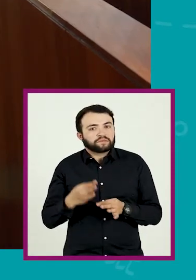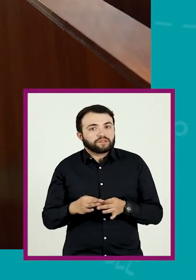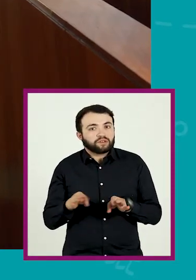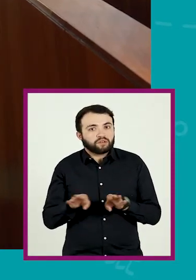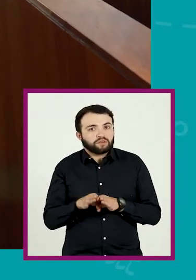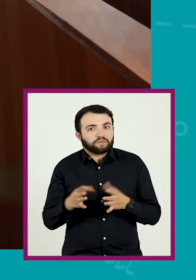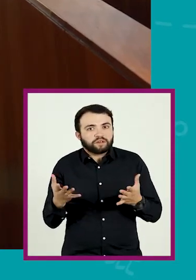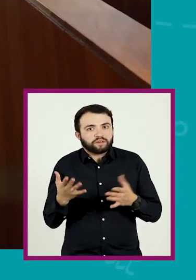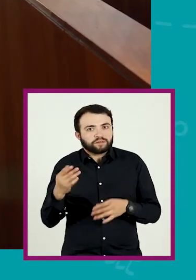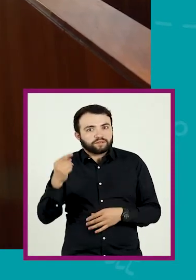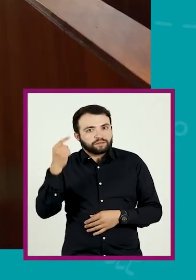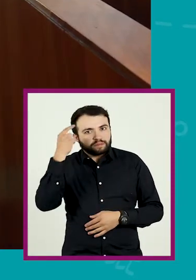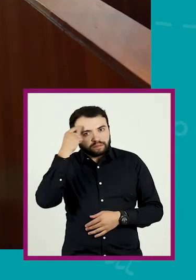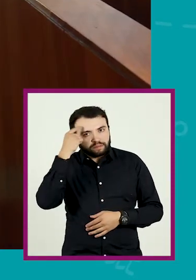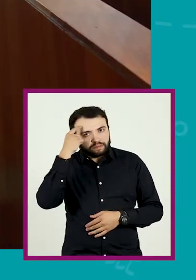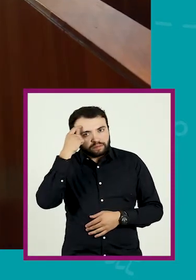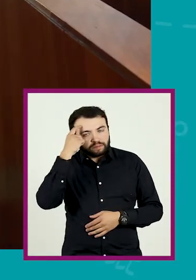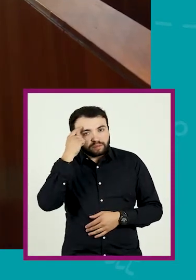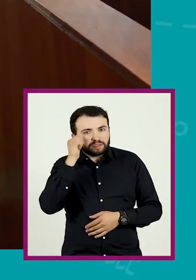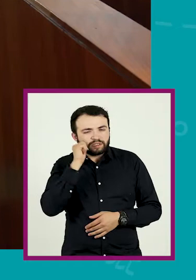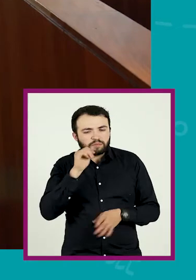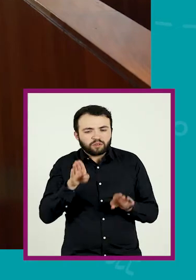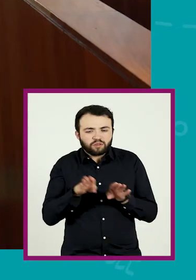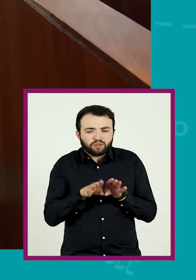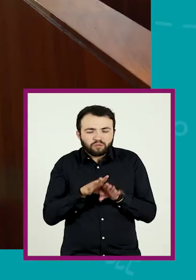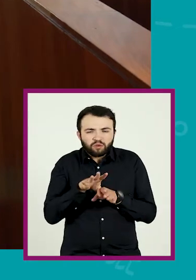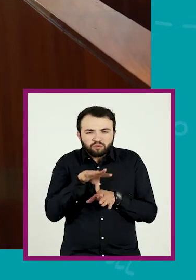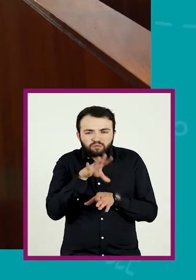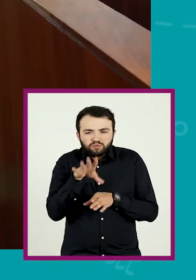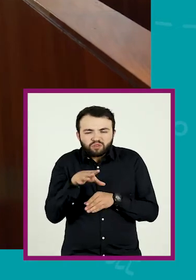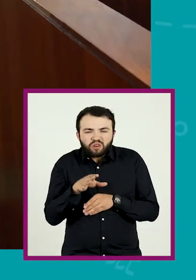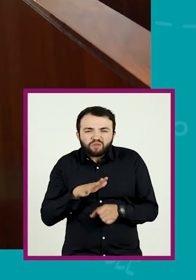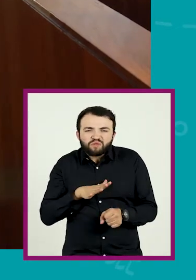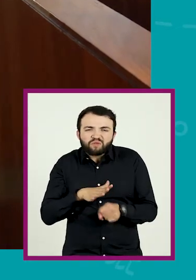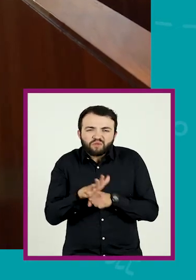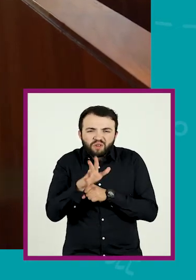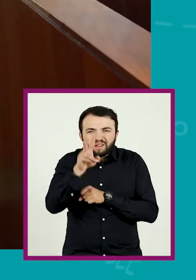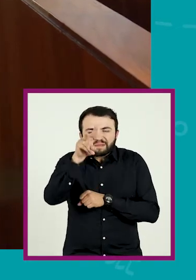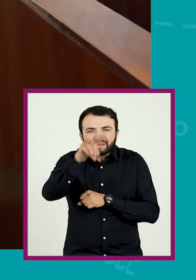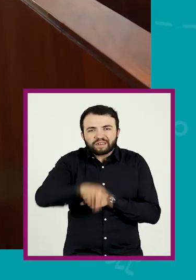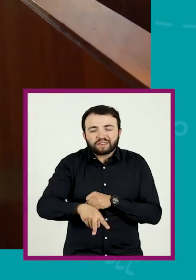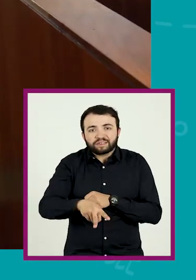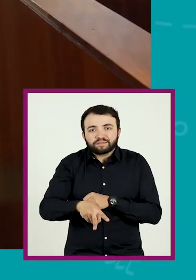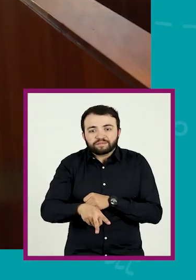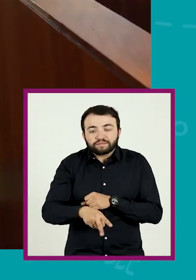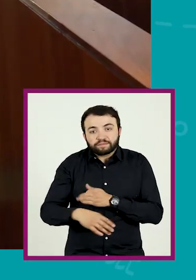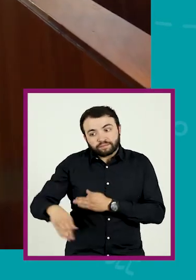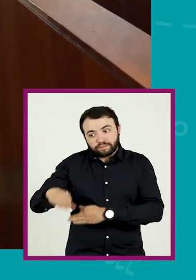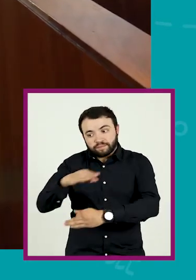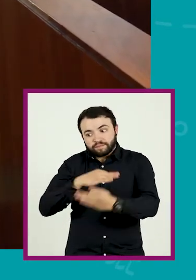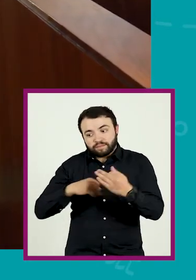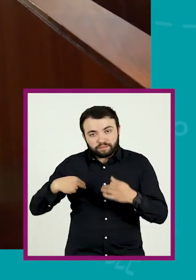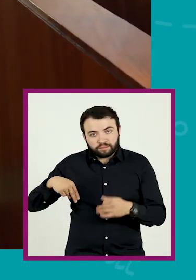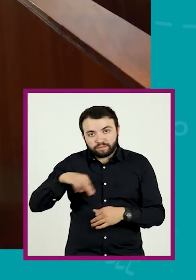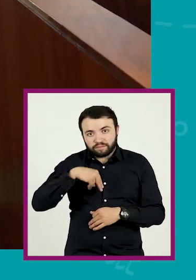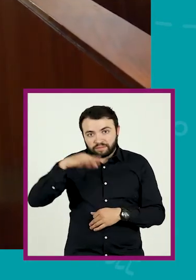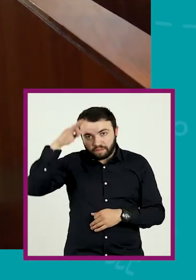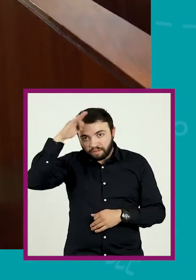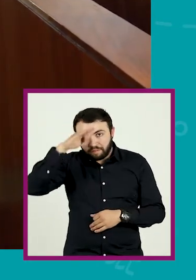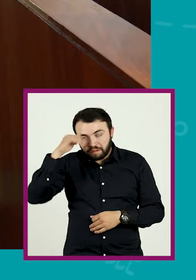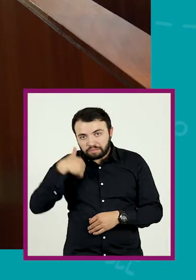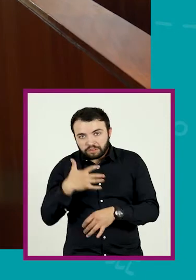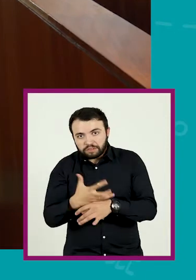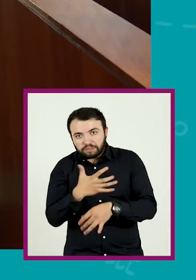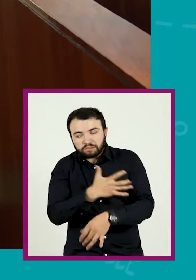del pensamiento, buscando siempre la verdad. Los filósofos nos consagramos a la verdad, al saber,